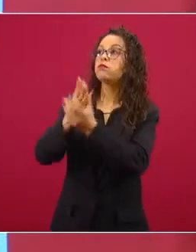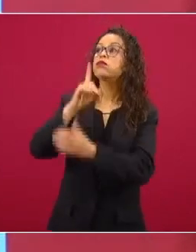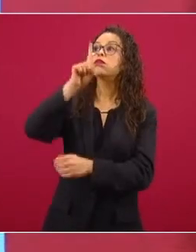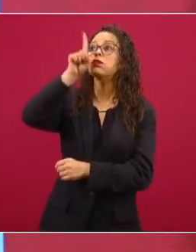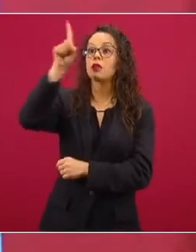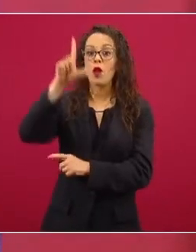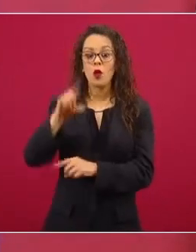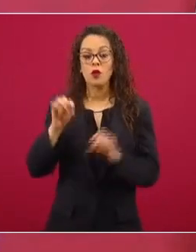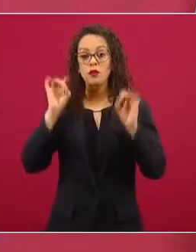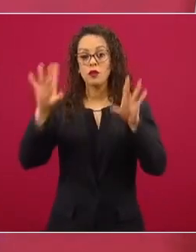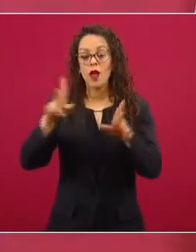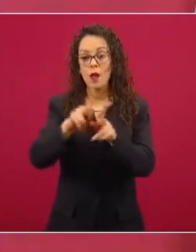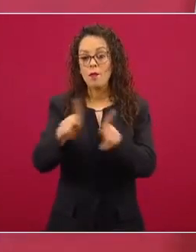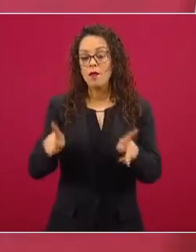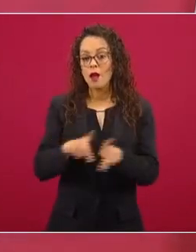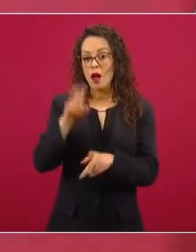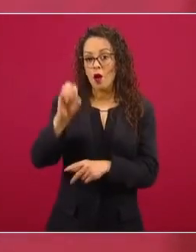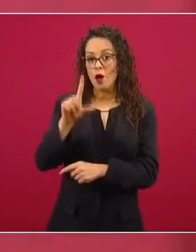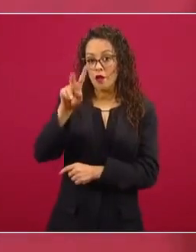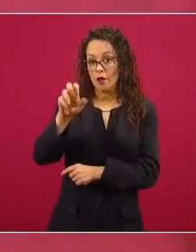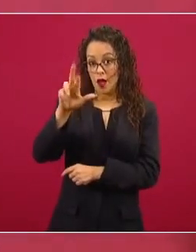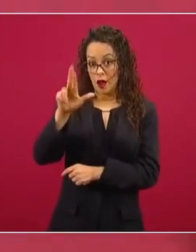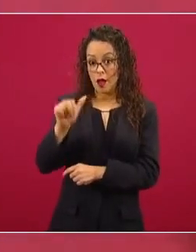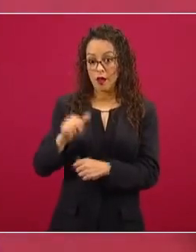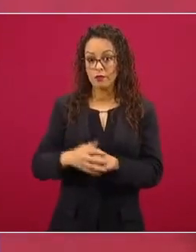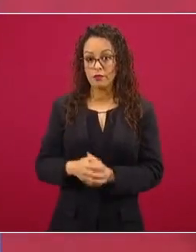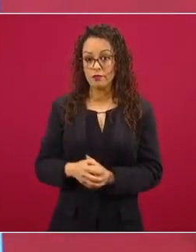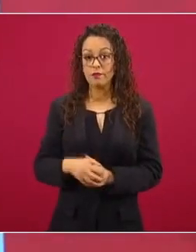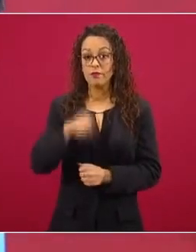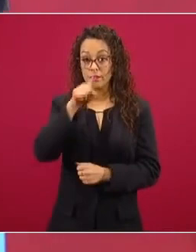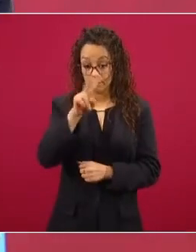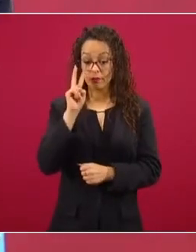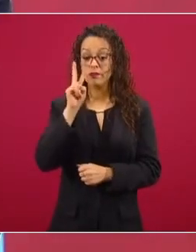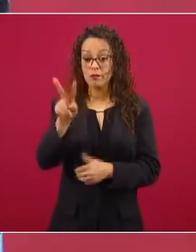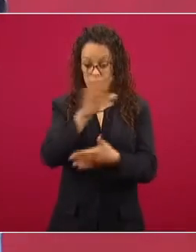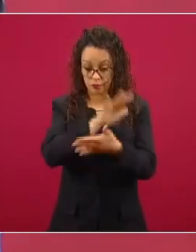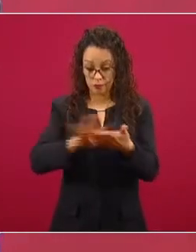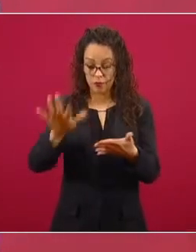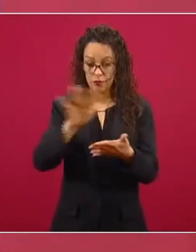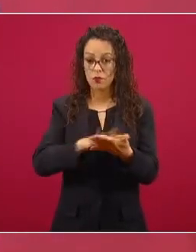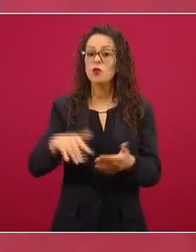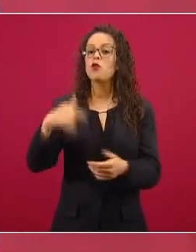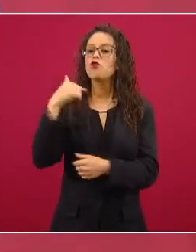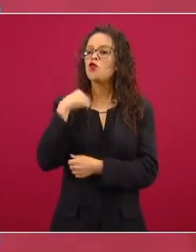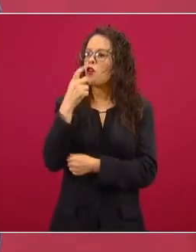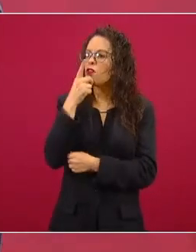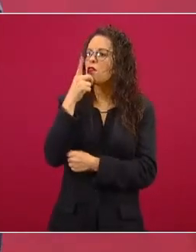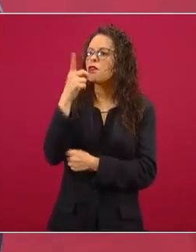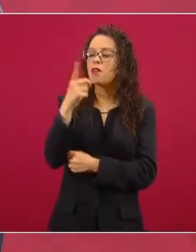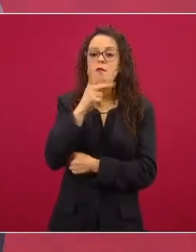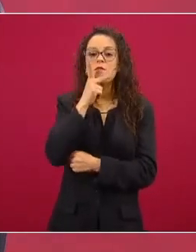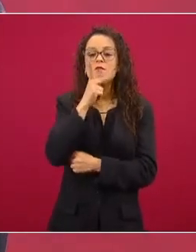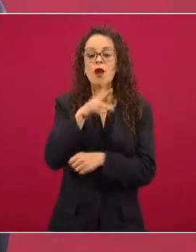Los Ángeles, y lean ese discurso, lo que dije ahí.